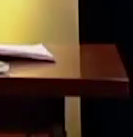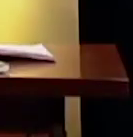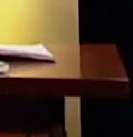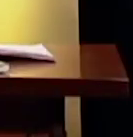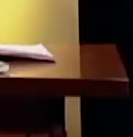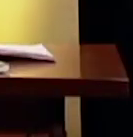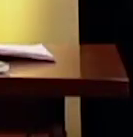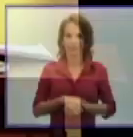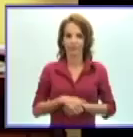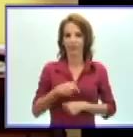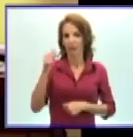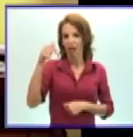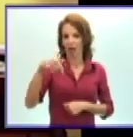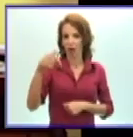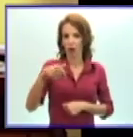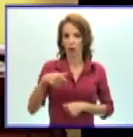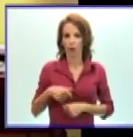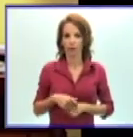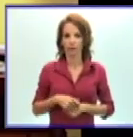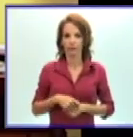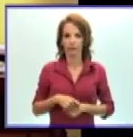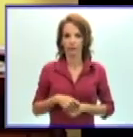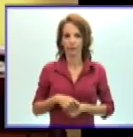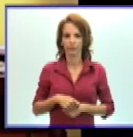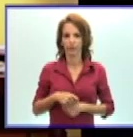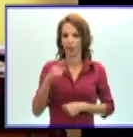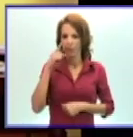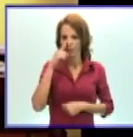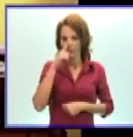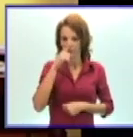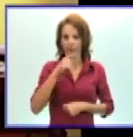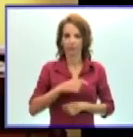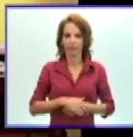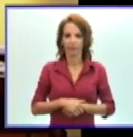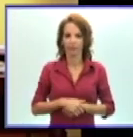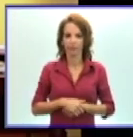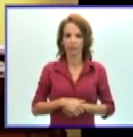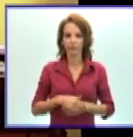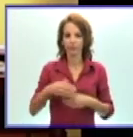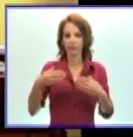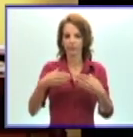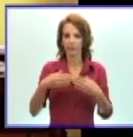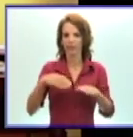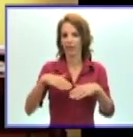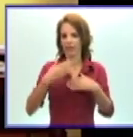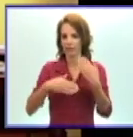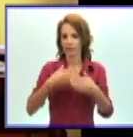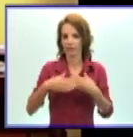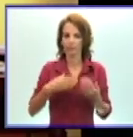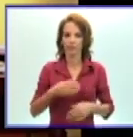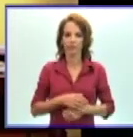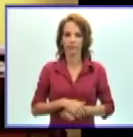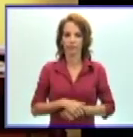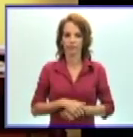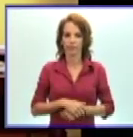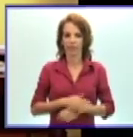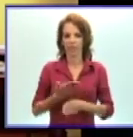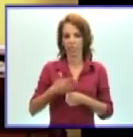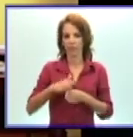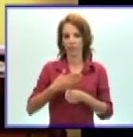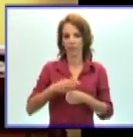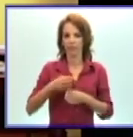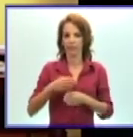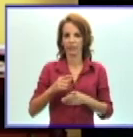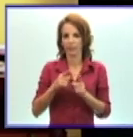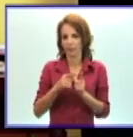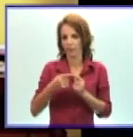Y ahora, para culminar la actividad, hemos realizado varias mediciones. Bueno, ¿qué errores debemos